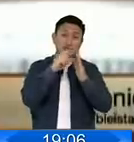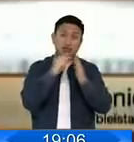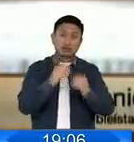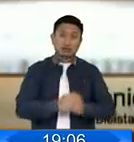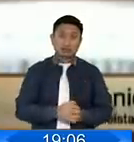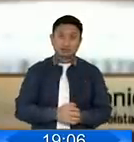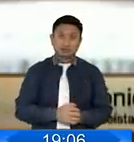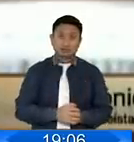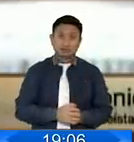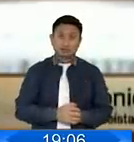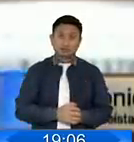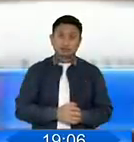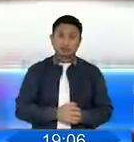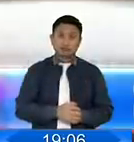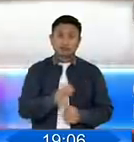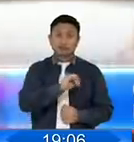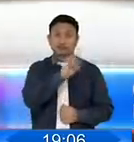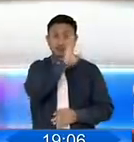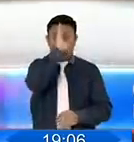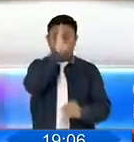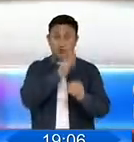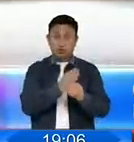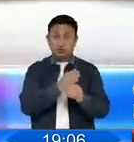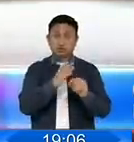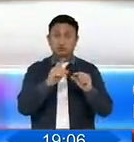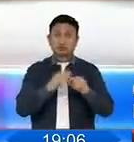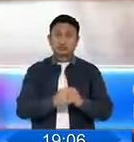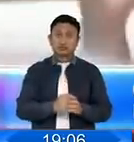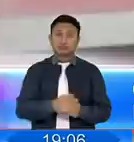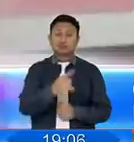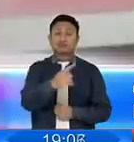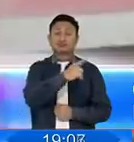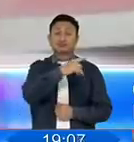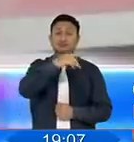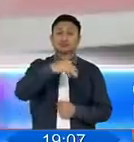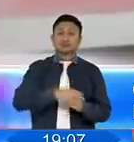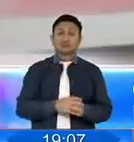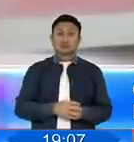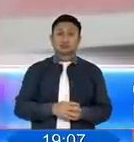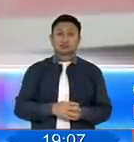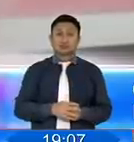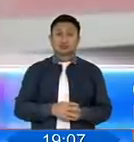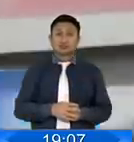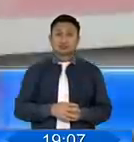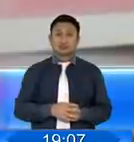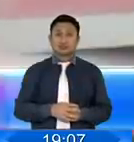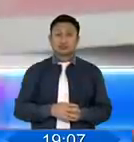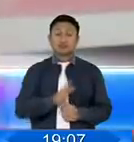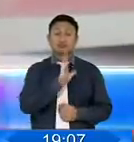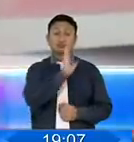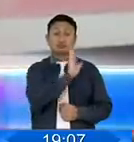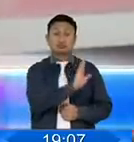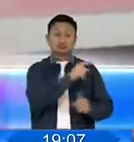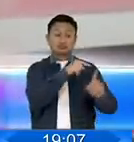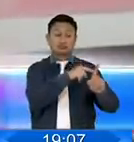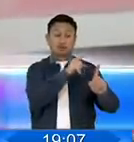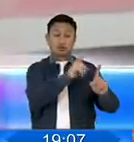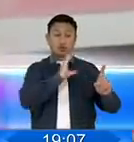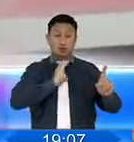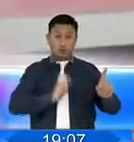fin persigue la legisladora correísta Verónica Guevara. Porque la conducta del asambleísta se adecua